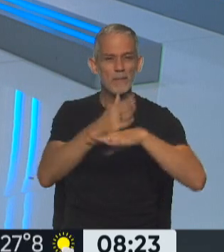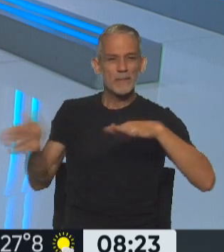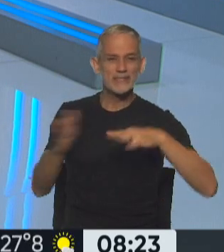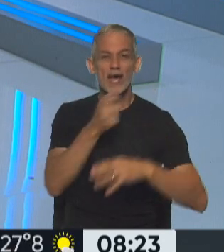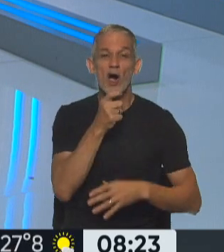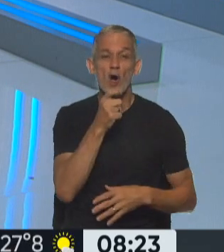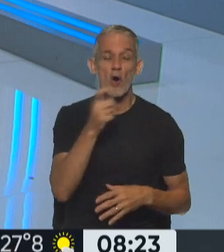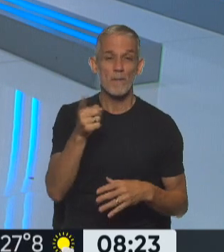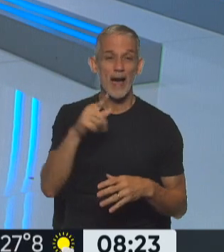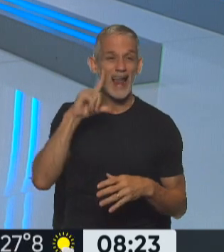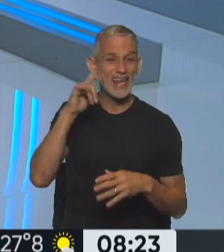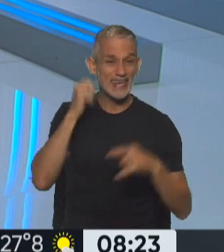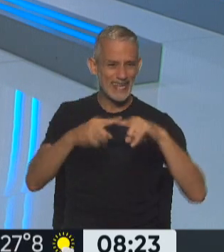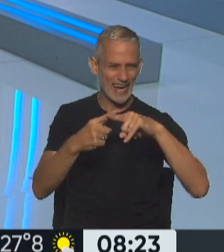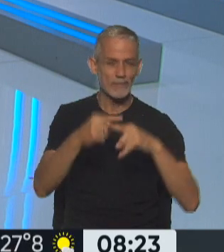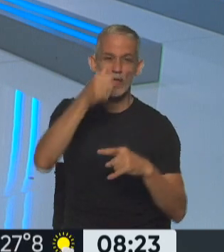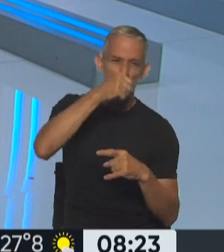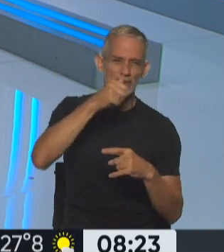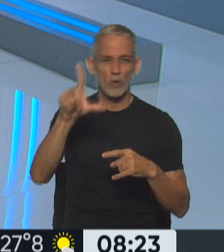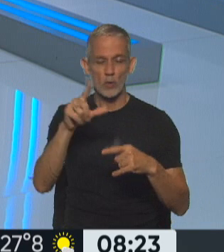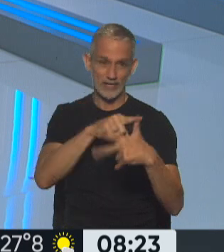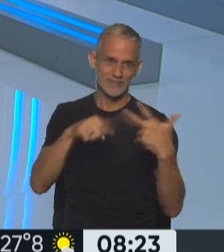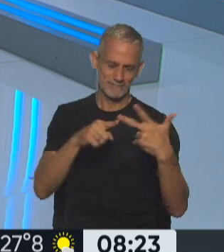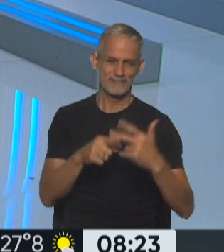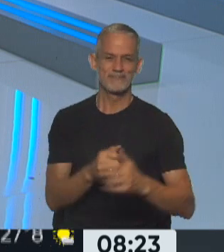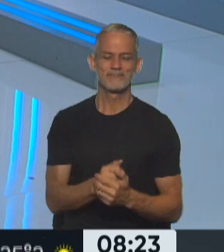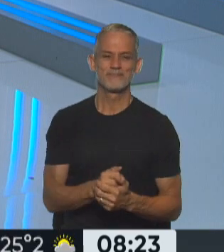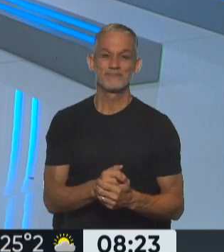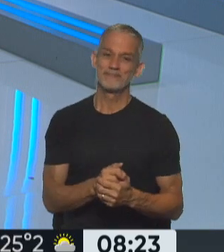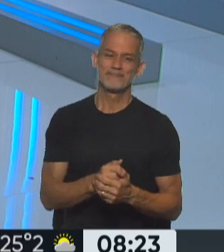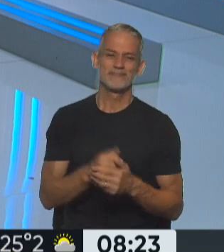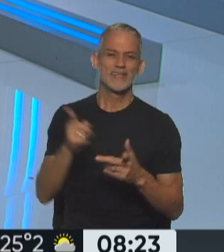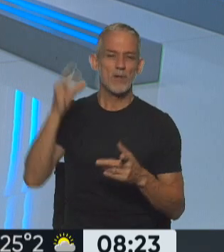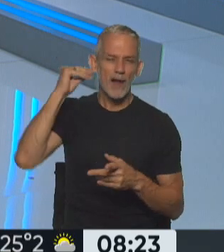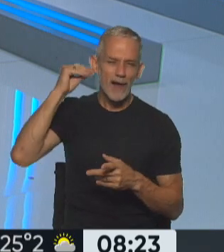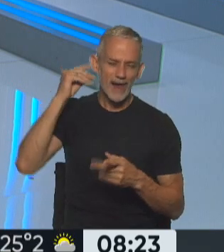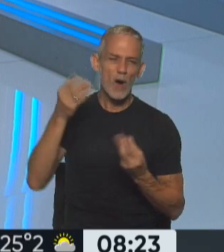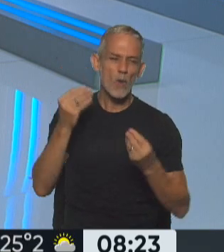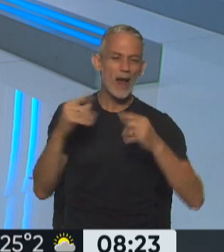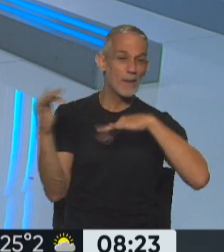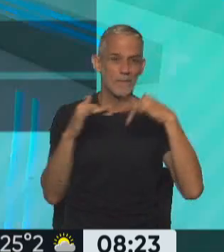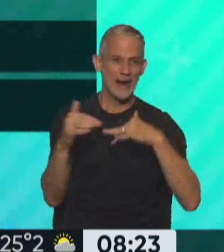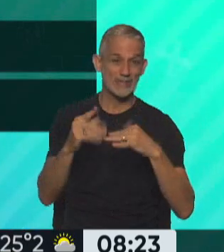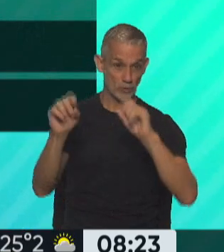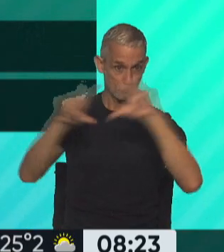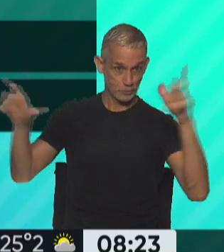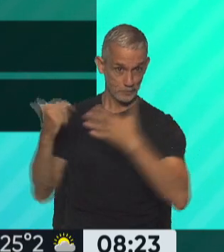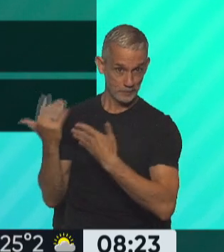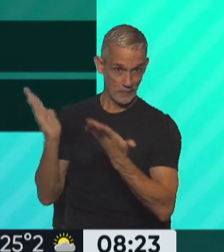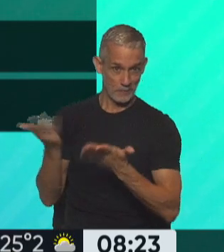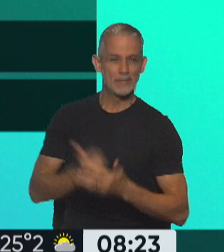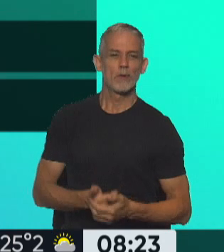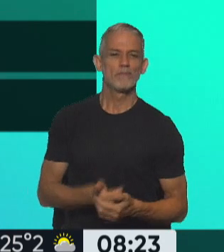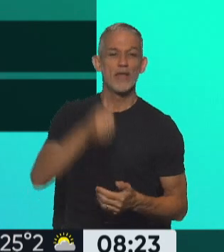Copa de la Liga. Domingo y lunes, gracias. Ahí está nuestro productor ejecutivo diciéndonos cuáles son los partidos. Justamente nos ponemos en placa, así